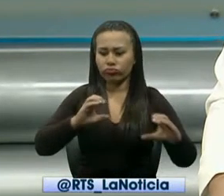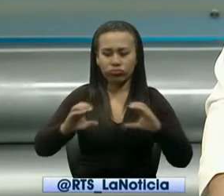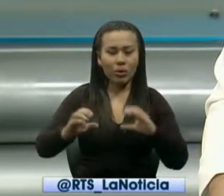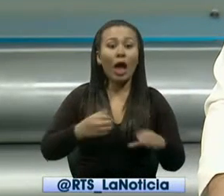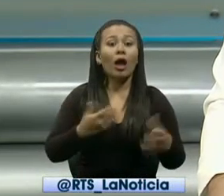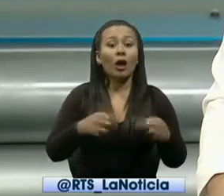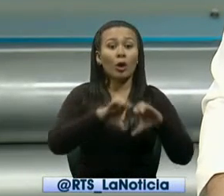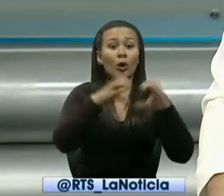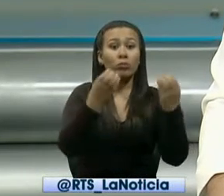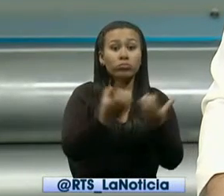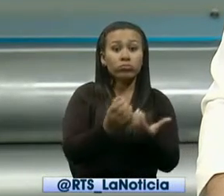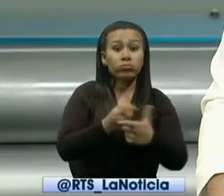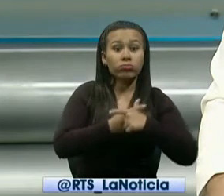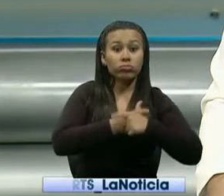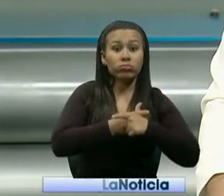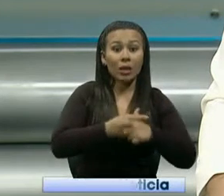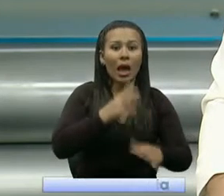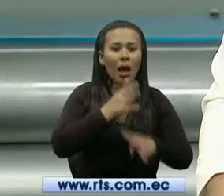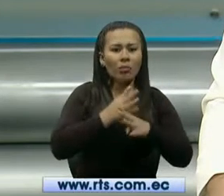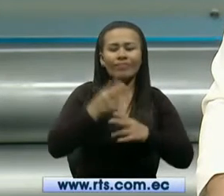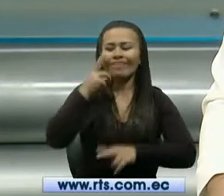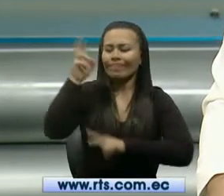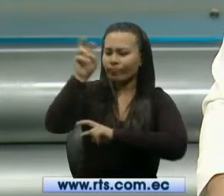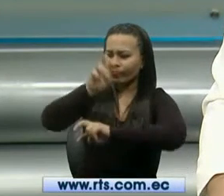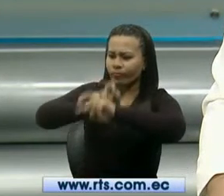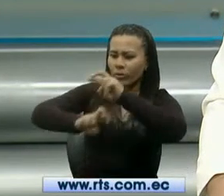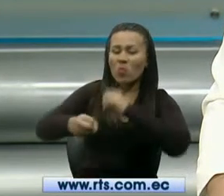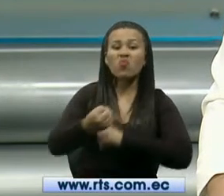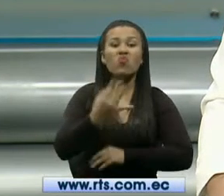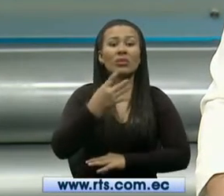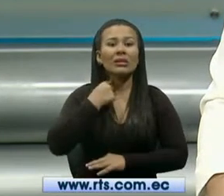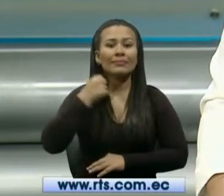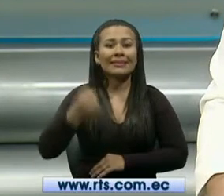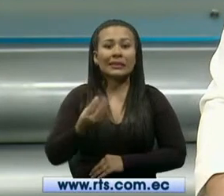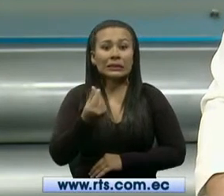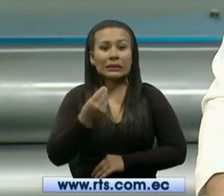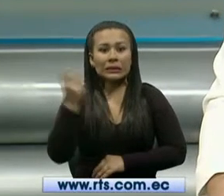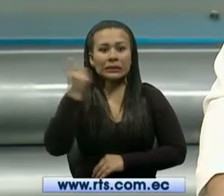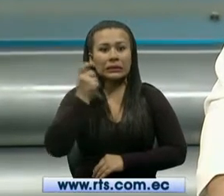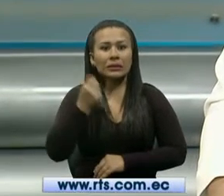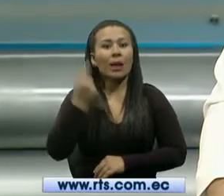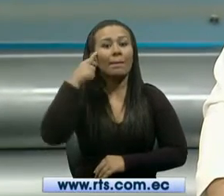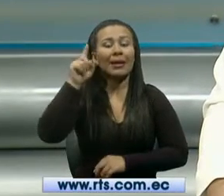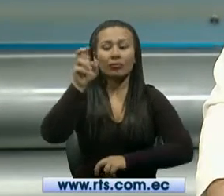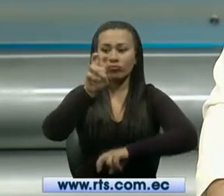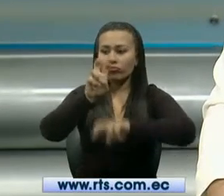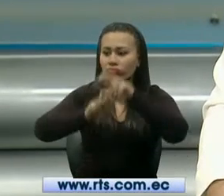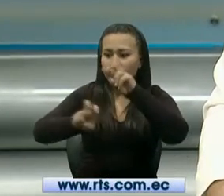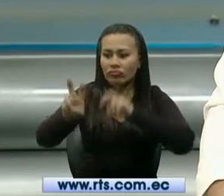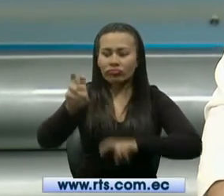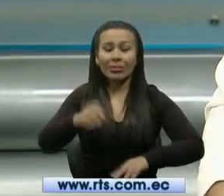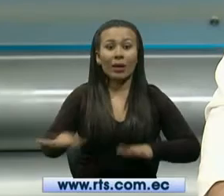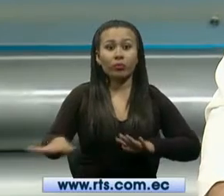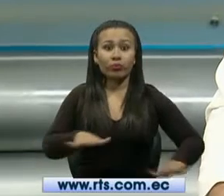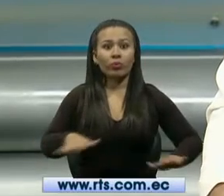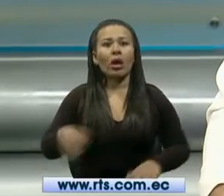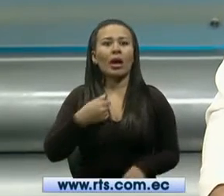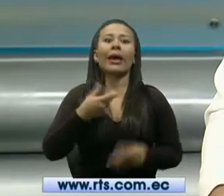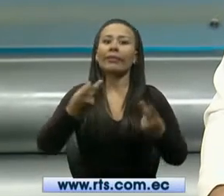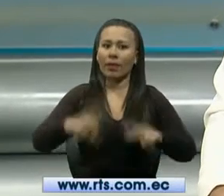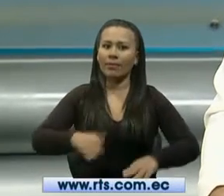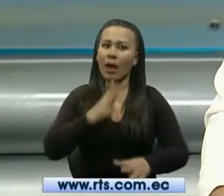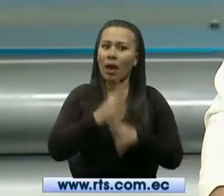distintos funcionarios para evaluar los daños que dejó el terremoto. Además, insistió sobre el Código de Ordenamiento Territorial